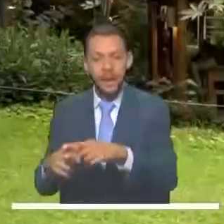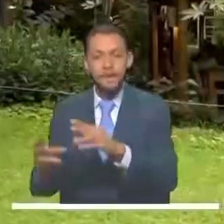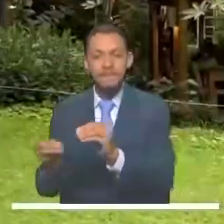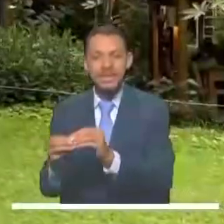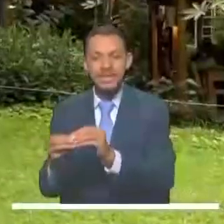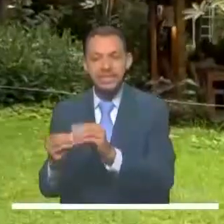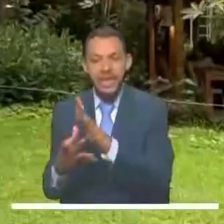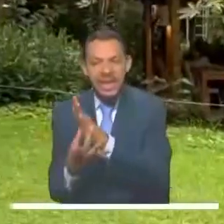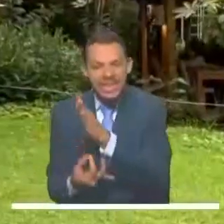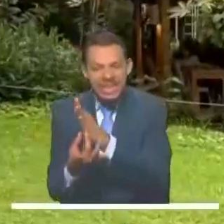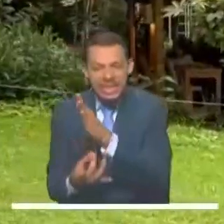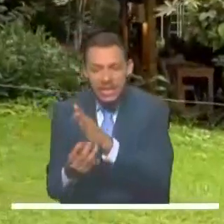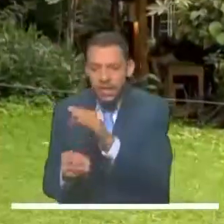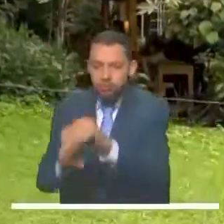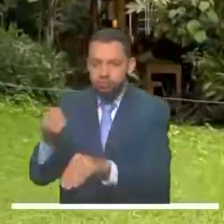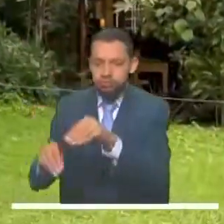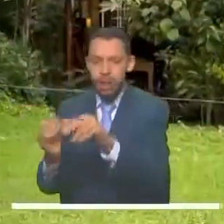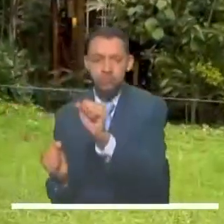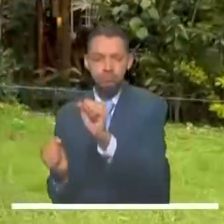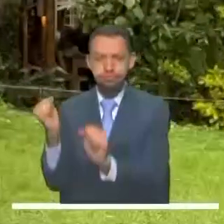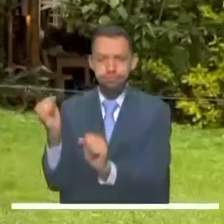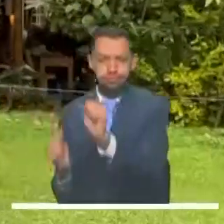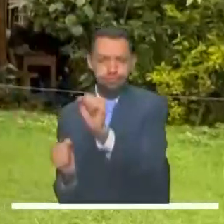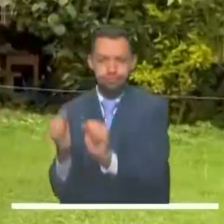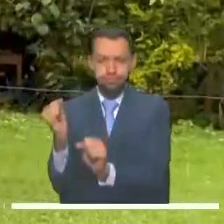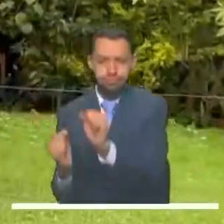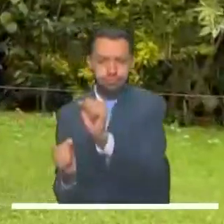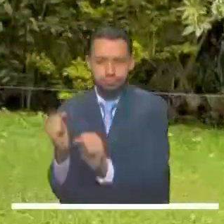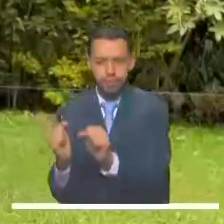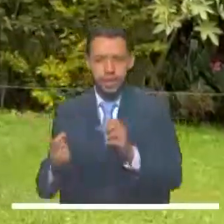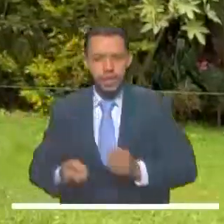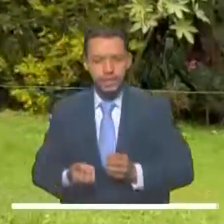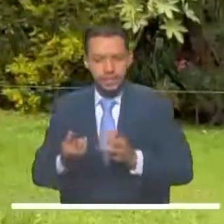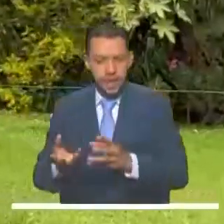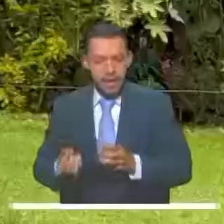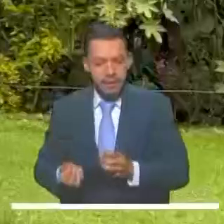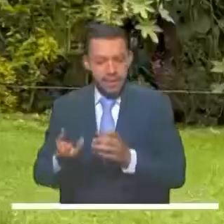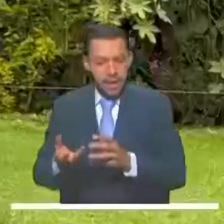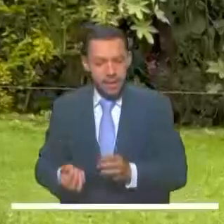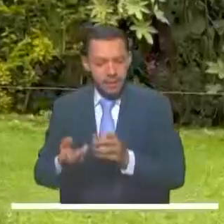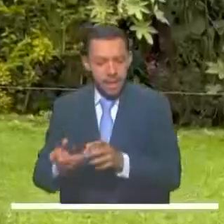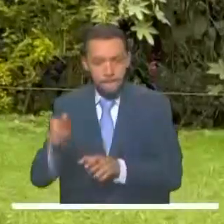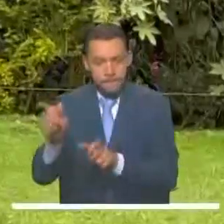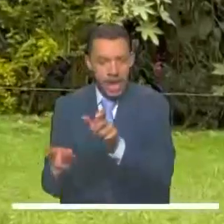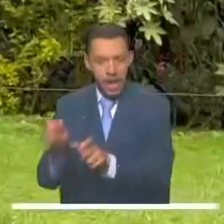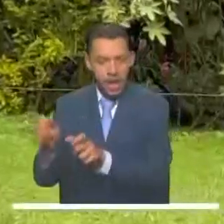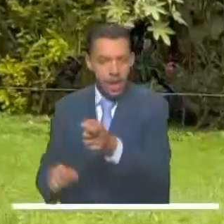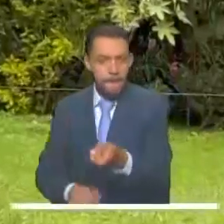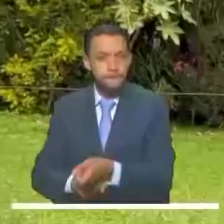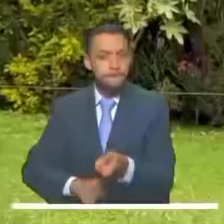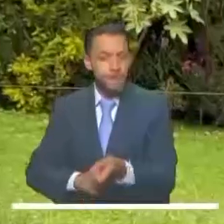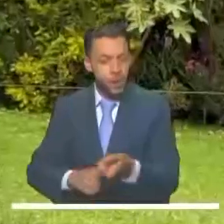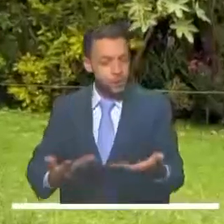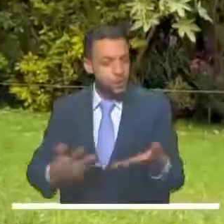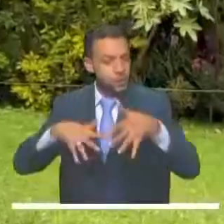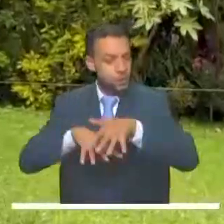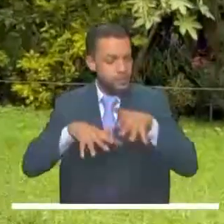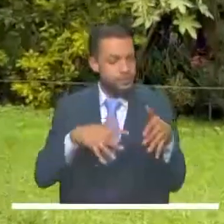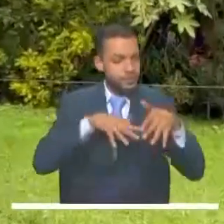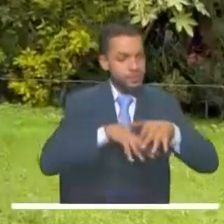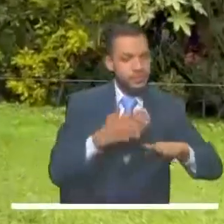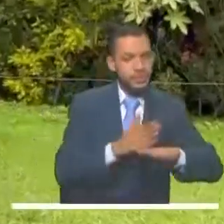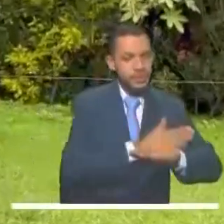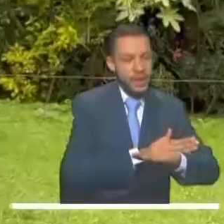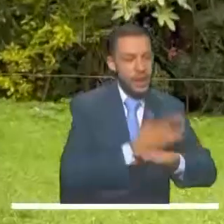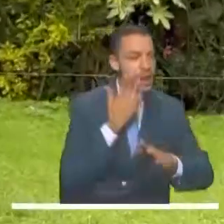mantenimiento y eso es lo que nosotros les ofrecemos a ustedes los fines de semana que hacemos el día para tu salud día para tu alma la